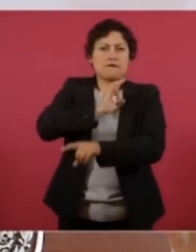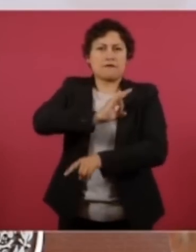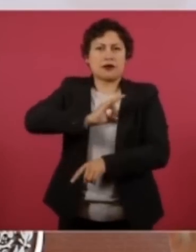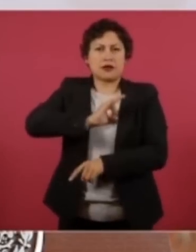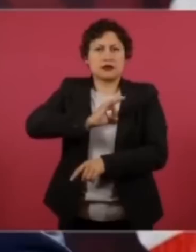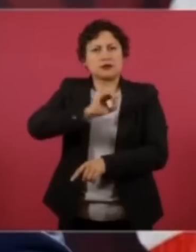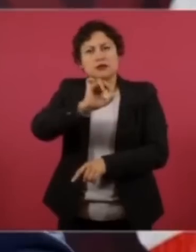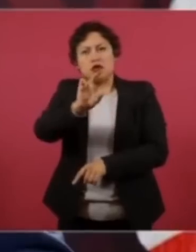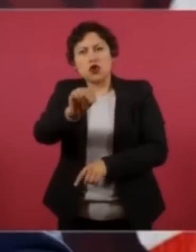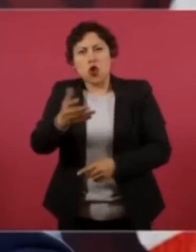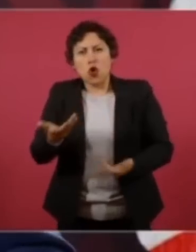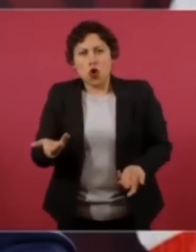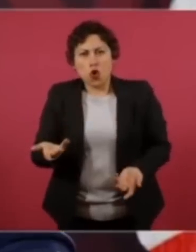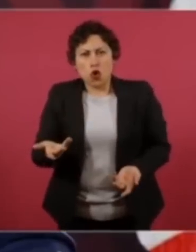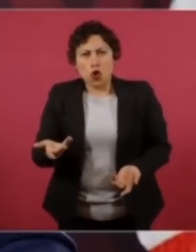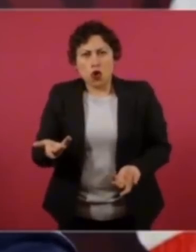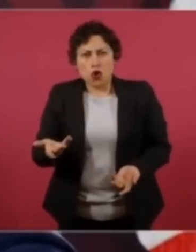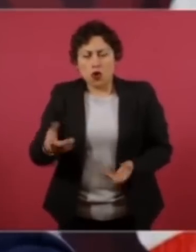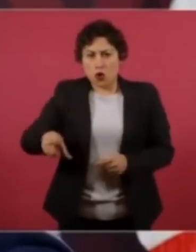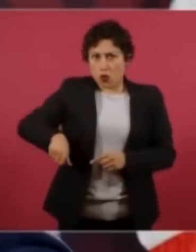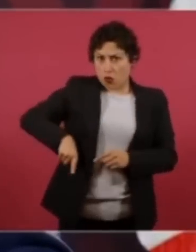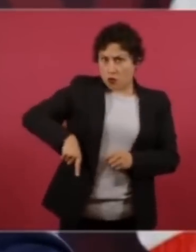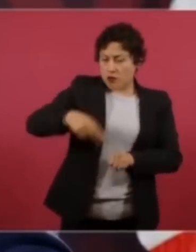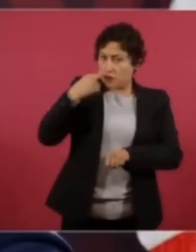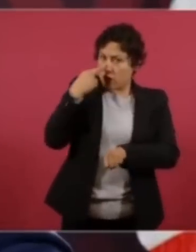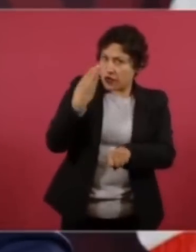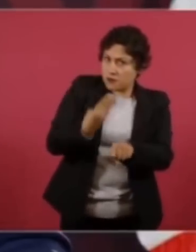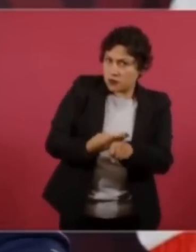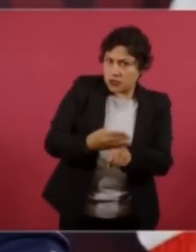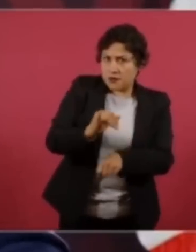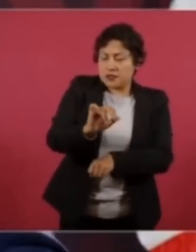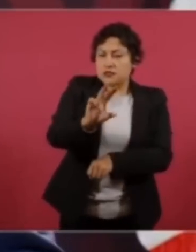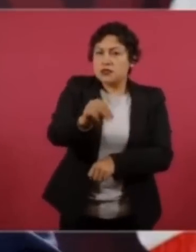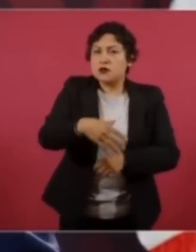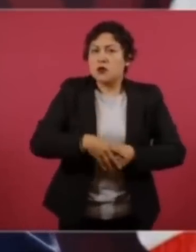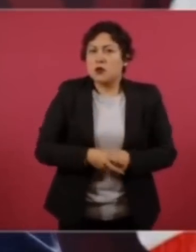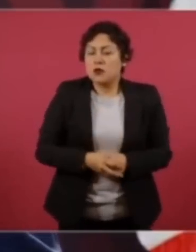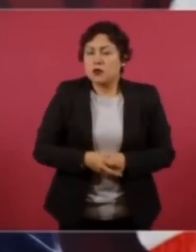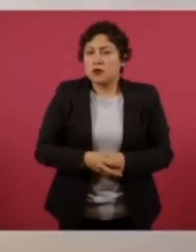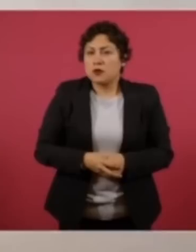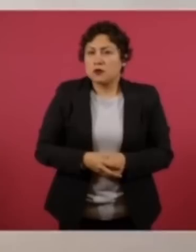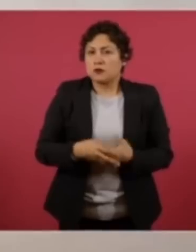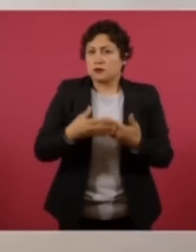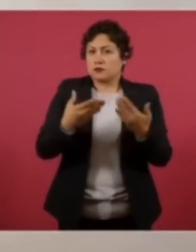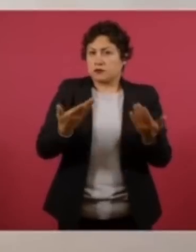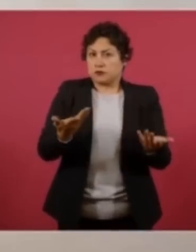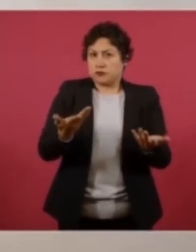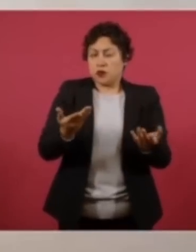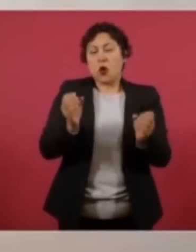El Estado puede incumplir con su responsabilidad social.